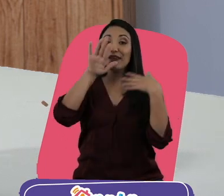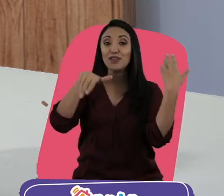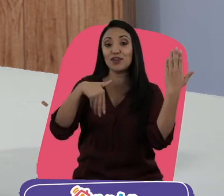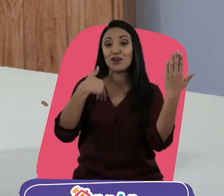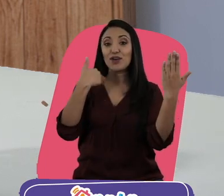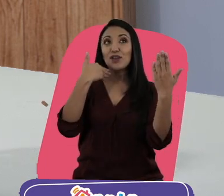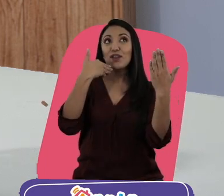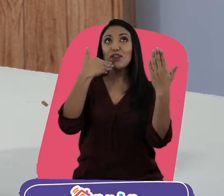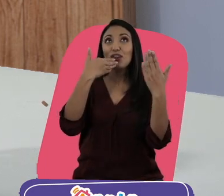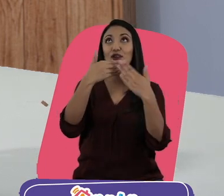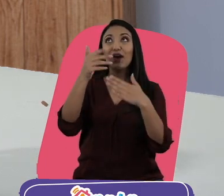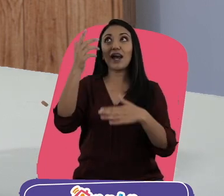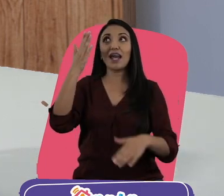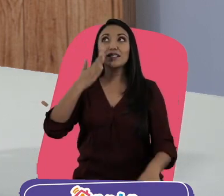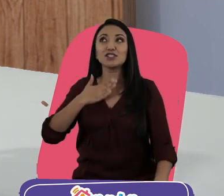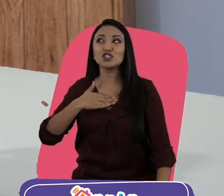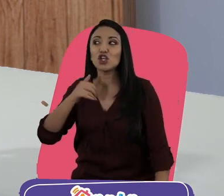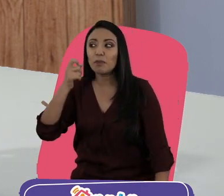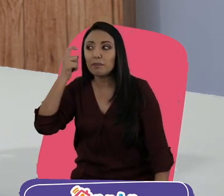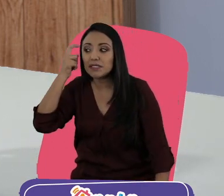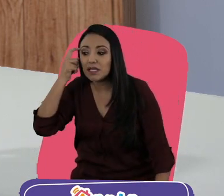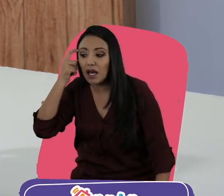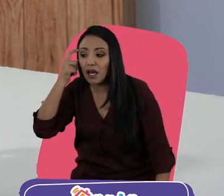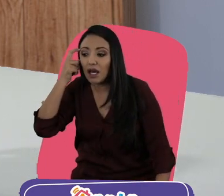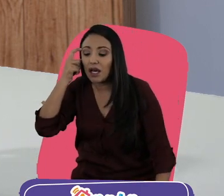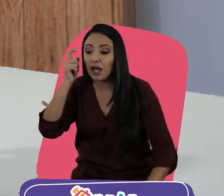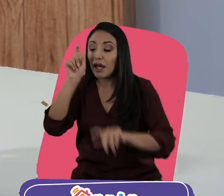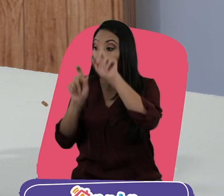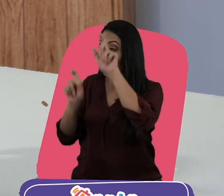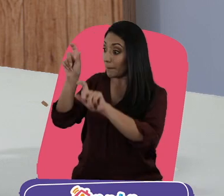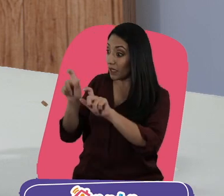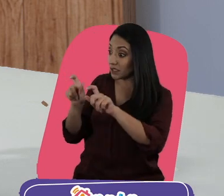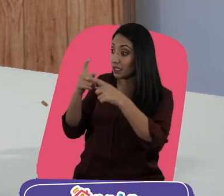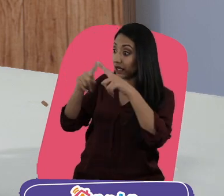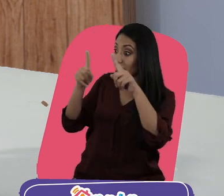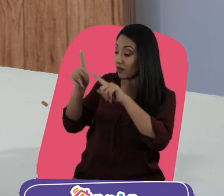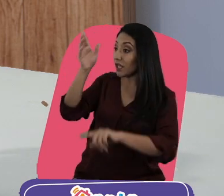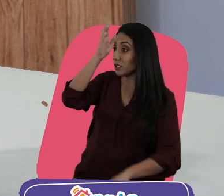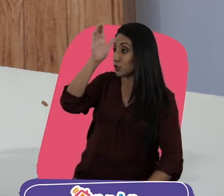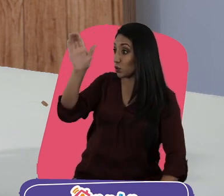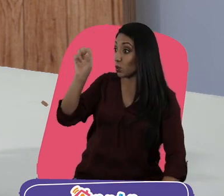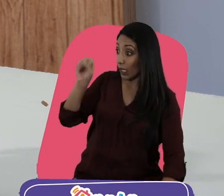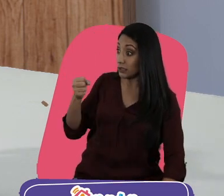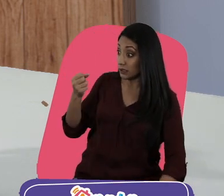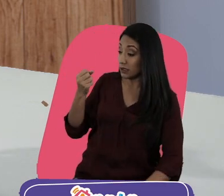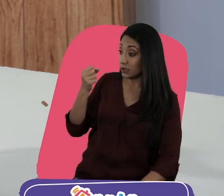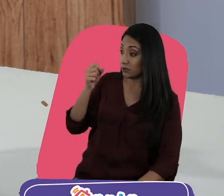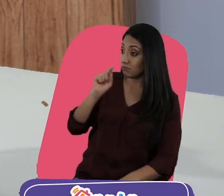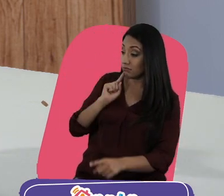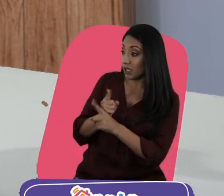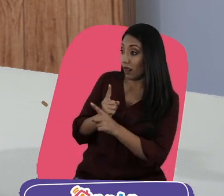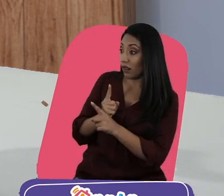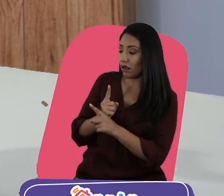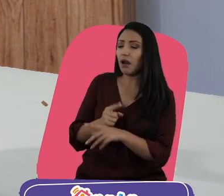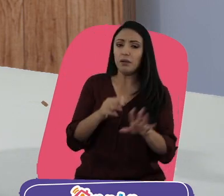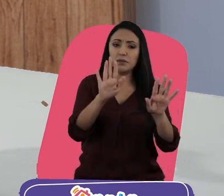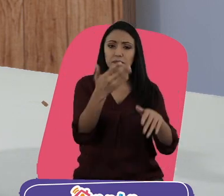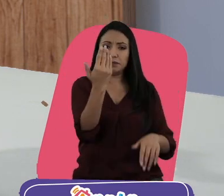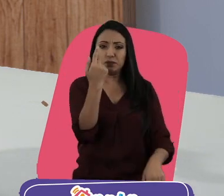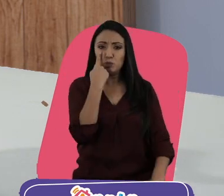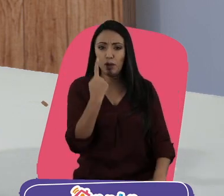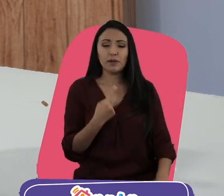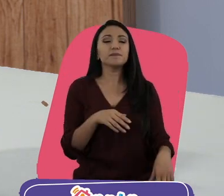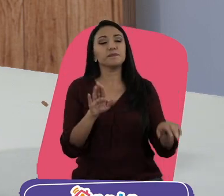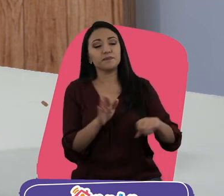todo. Estoy pensando que podríamos decir gente de varias culturas, sí señor, ¿te parece? Puede